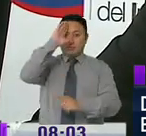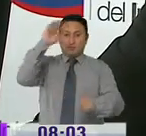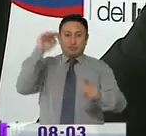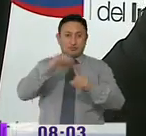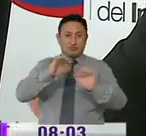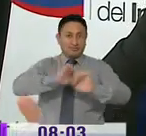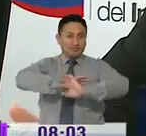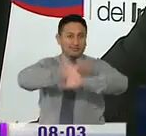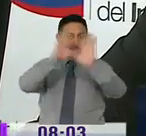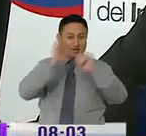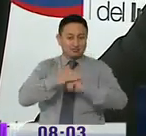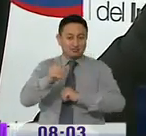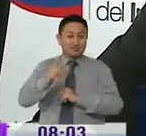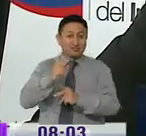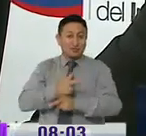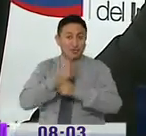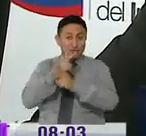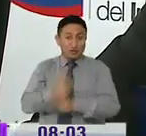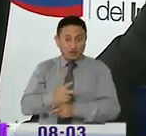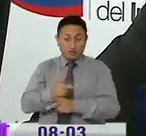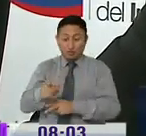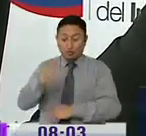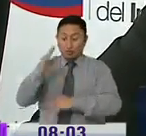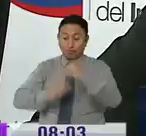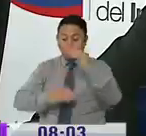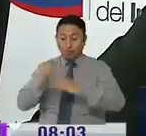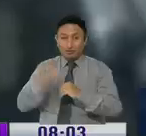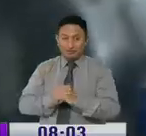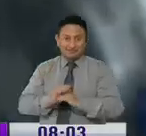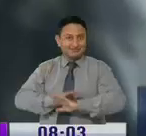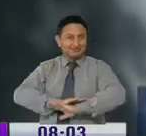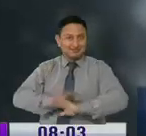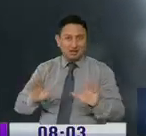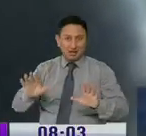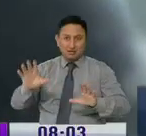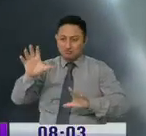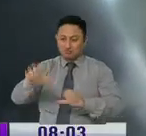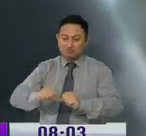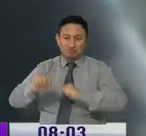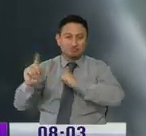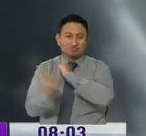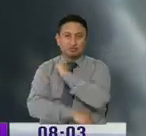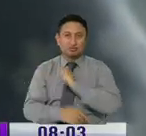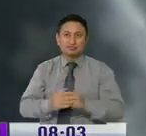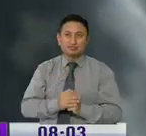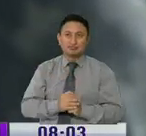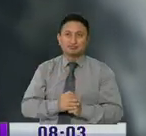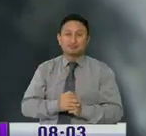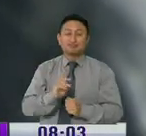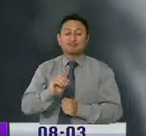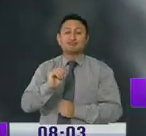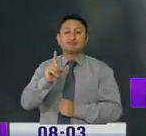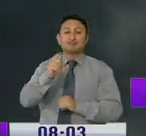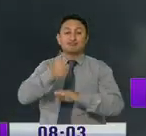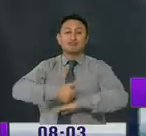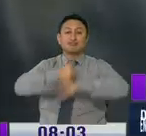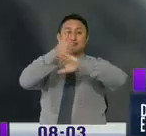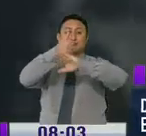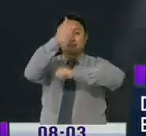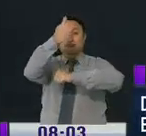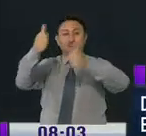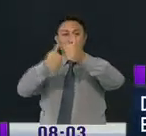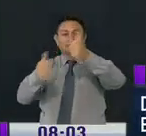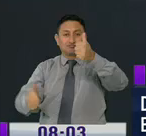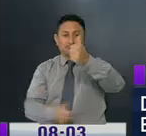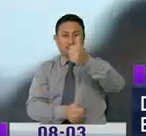ninguna naturaleza, no hay impunidad para nadie que esté vinculado en delitos. Los sospechosos, un sargento segundo y un cabo primero de la aviación,